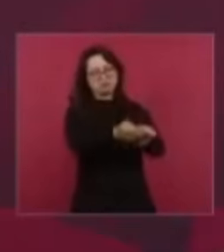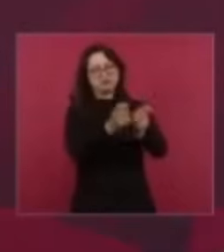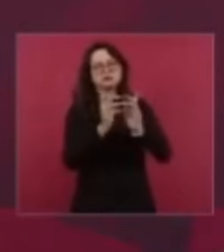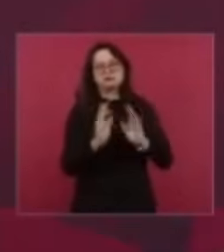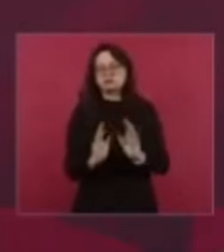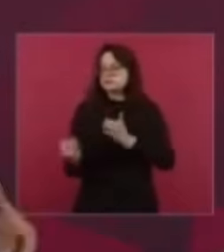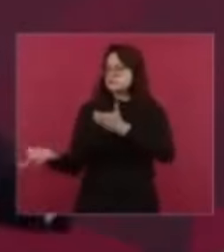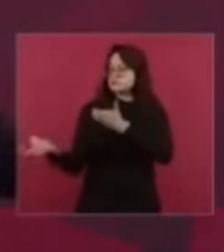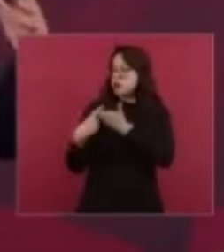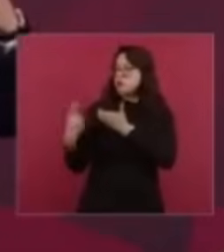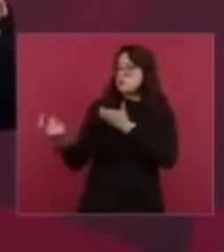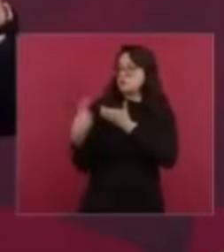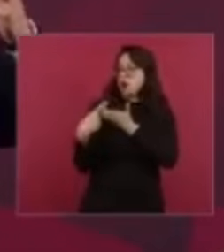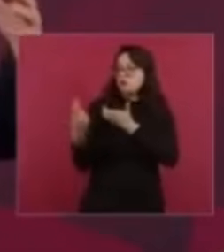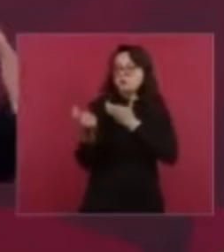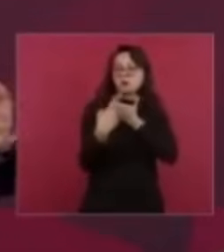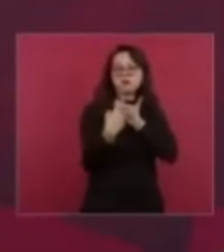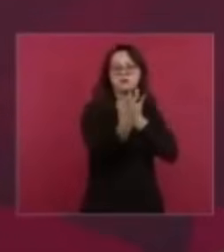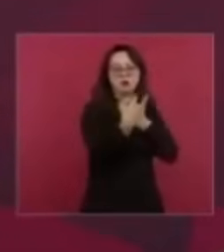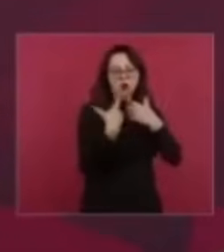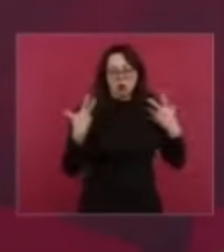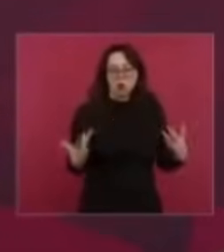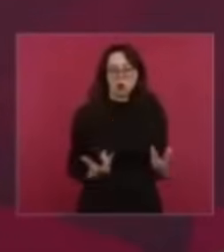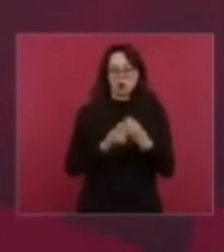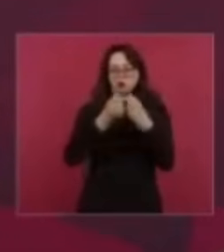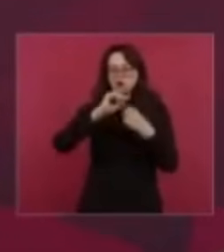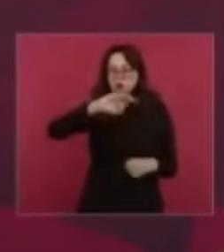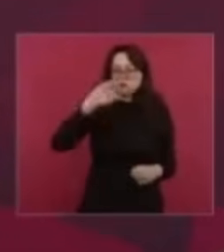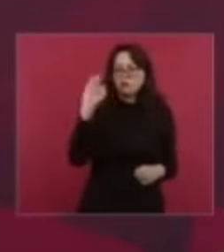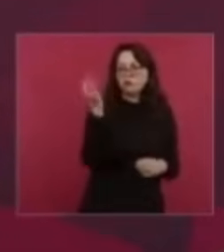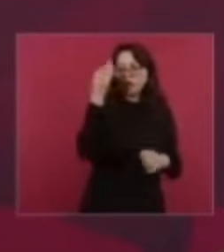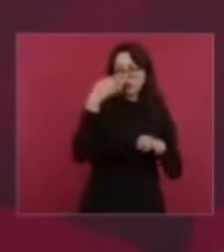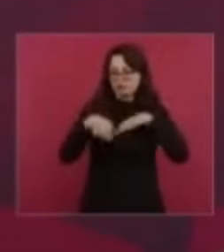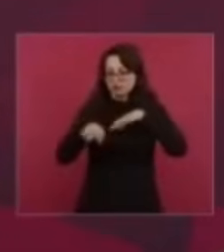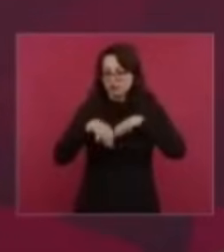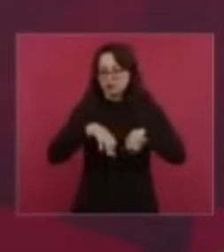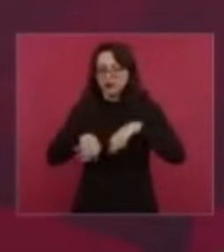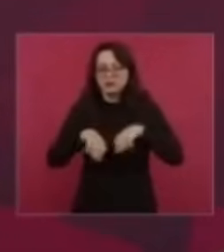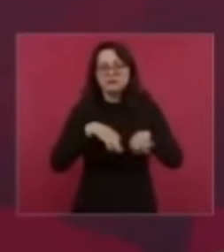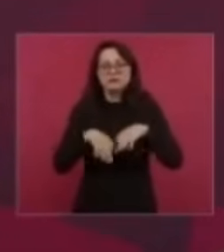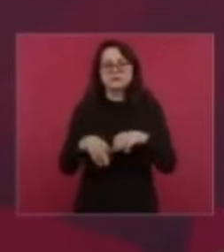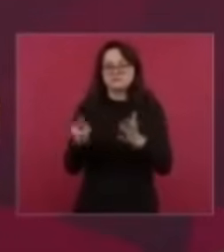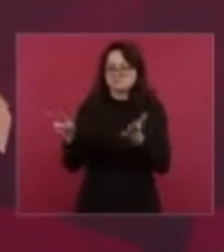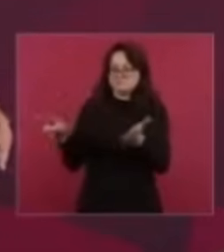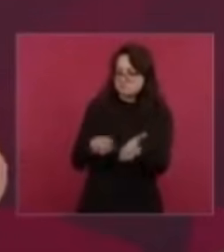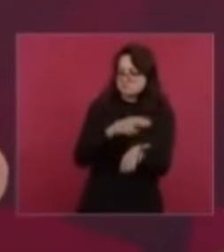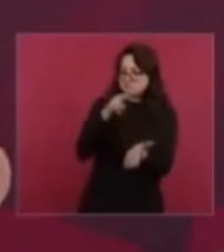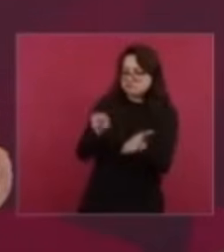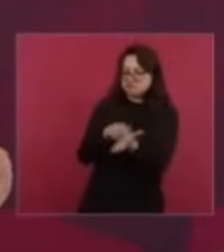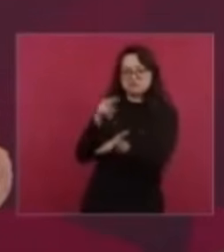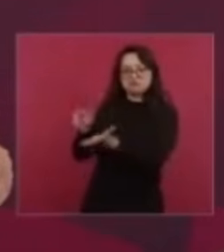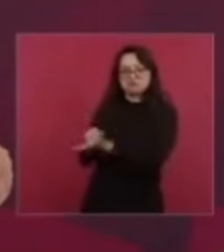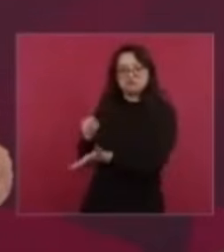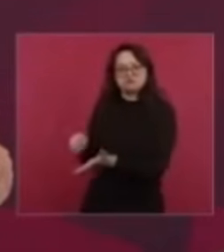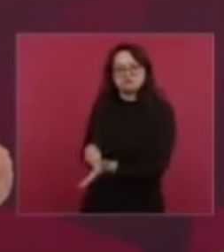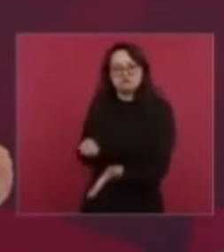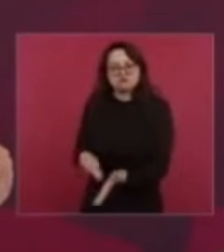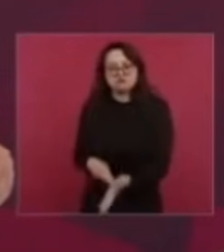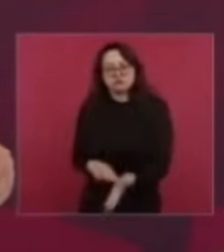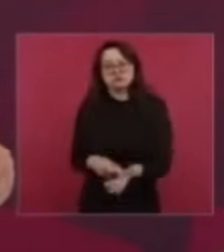participar conjuntamente con la federación para que no falten los